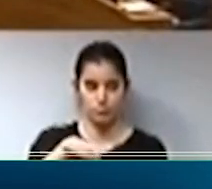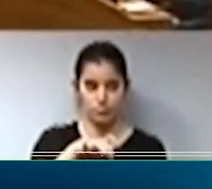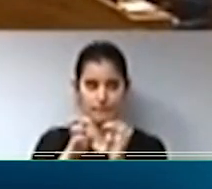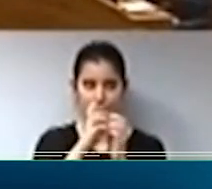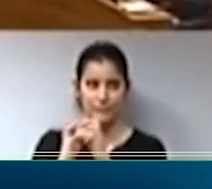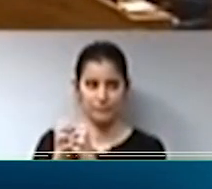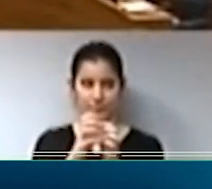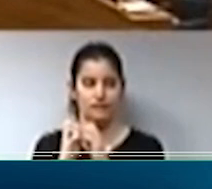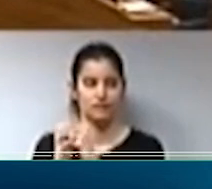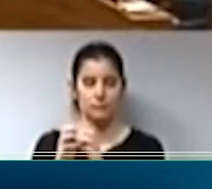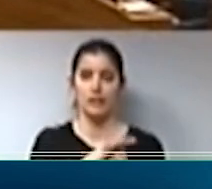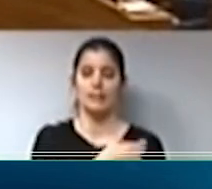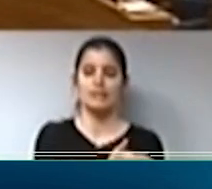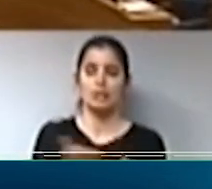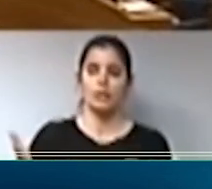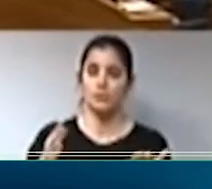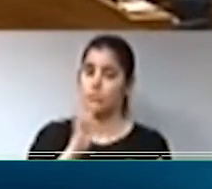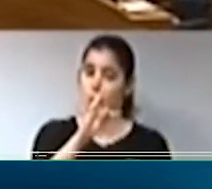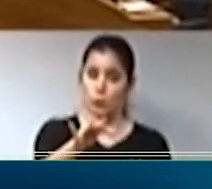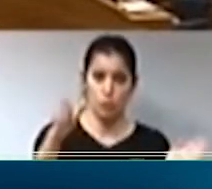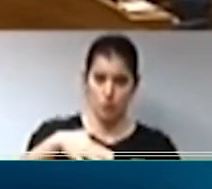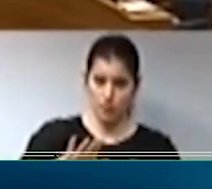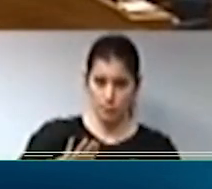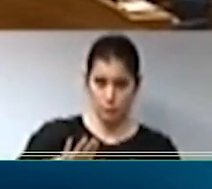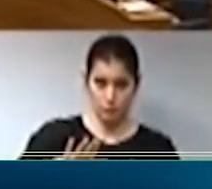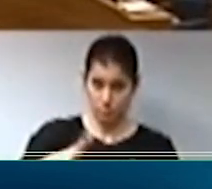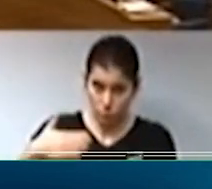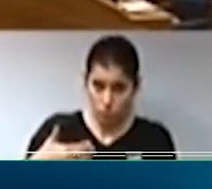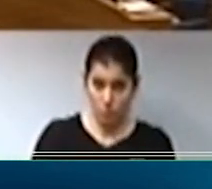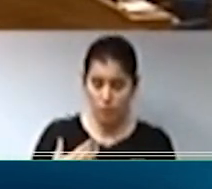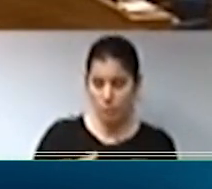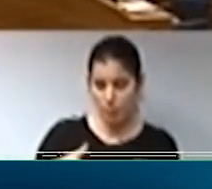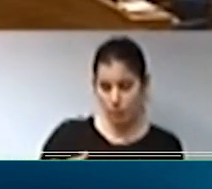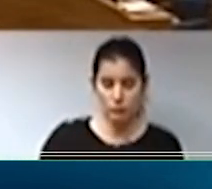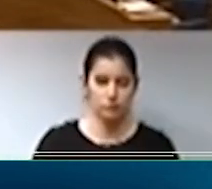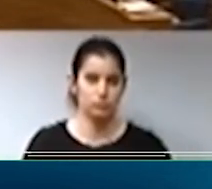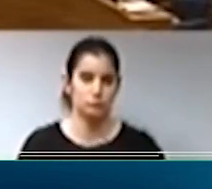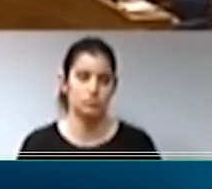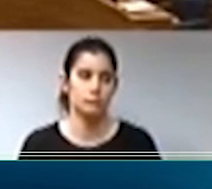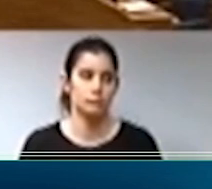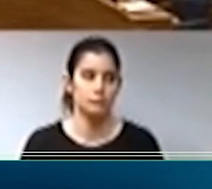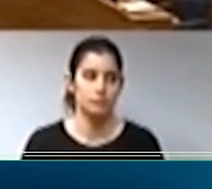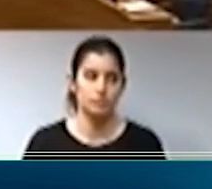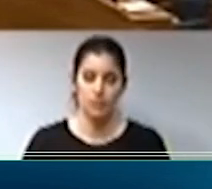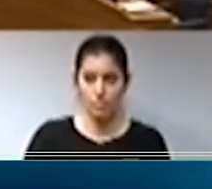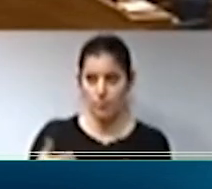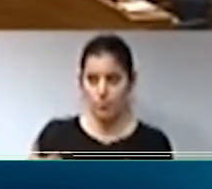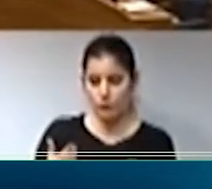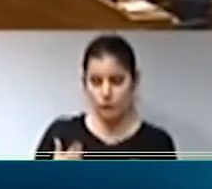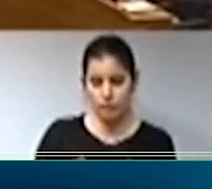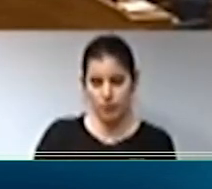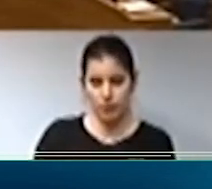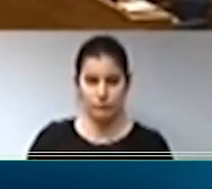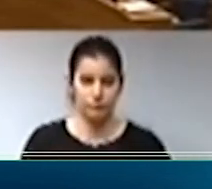que Ciudadanos de 18 diputados se le han ido 8, le quedan nada más 10, que el Partido Popular no está en su mejor